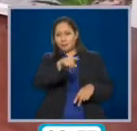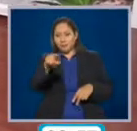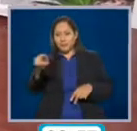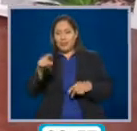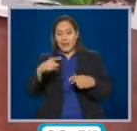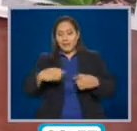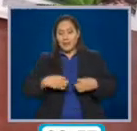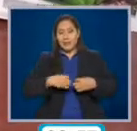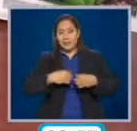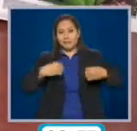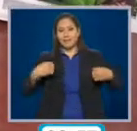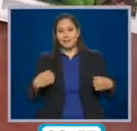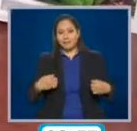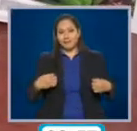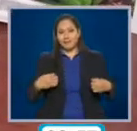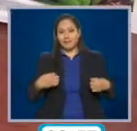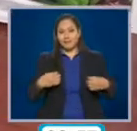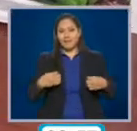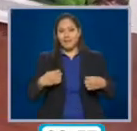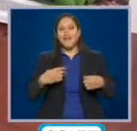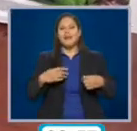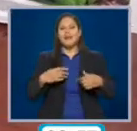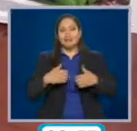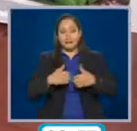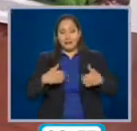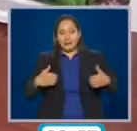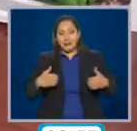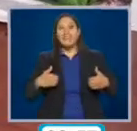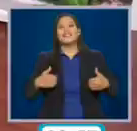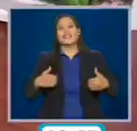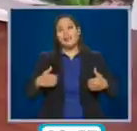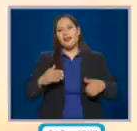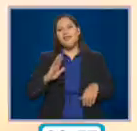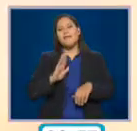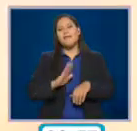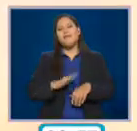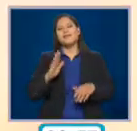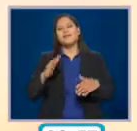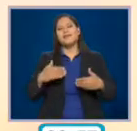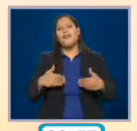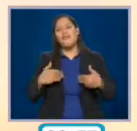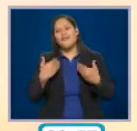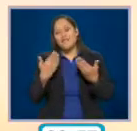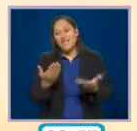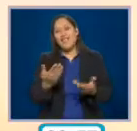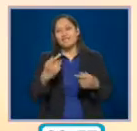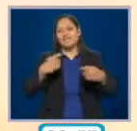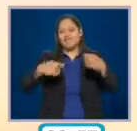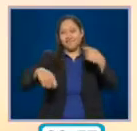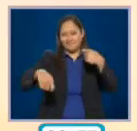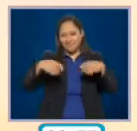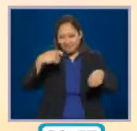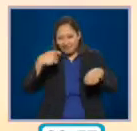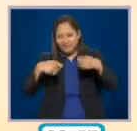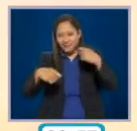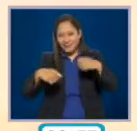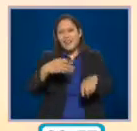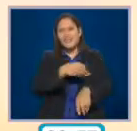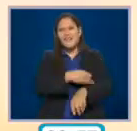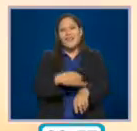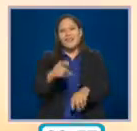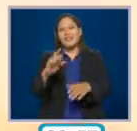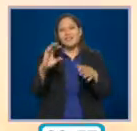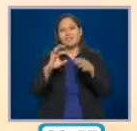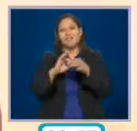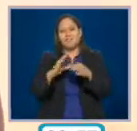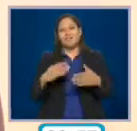sacos abiertos o las prendas mucho más abiertas son como más afines o más relacionados con la familia de esa casa.